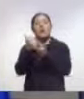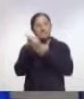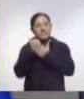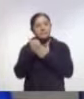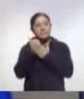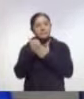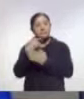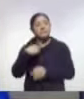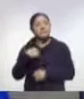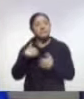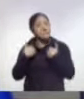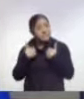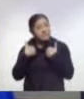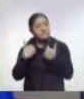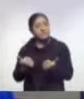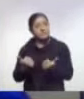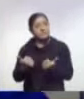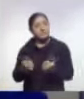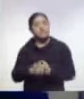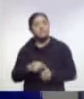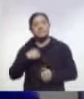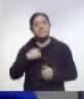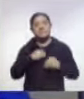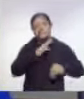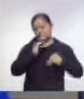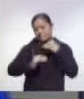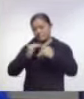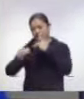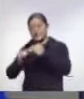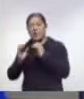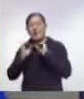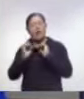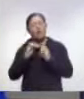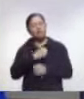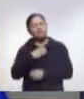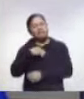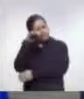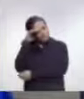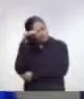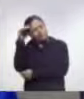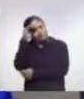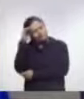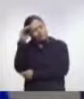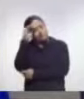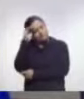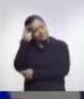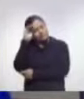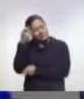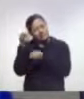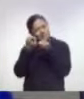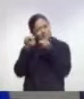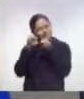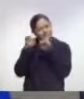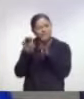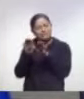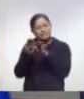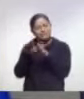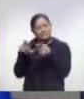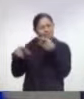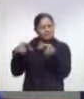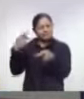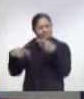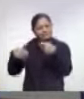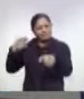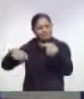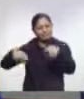mis procesos o me obligan a reflexionar sobre cosas que de pronto